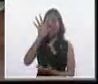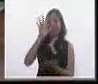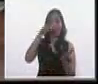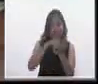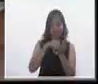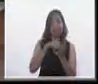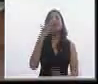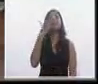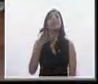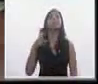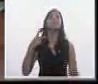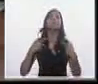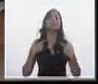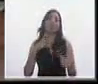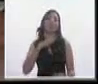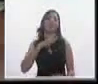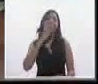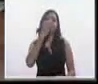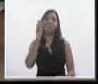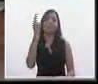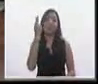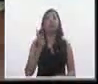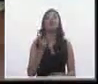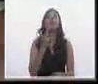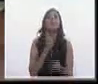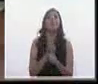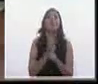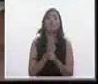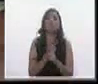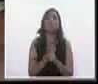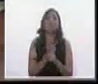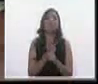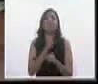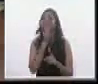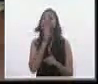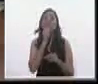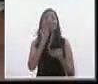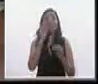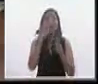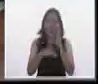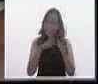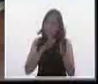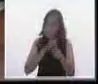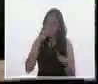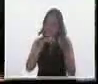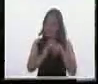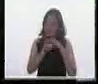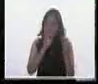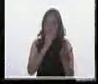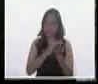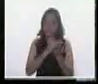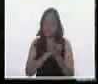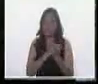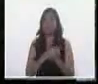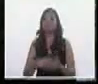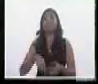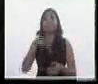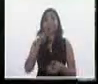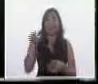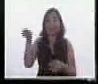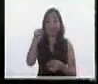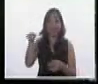10 personas nada más exactamente y preparatoria preparatoria no tenemos bien el dato Este pero acá con con nuestros